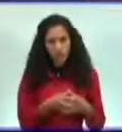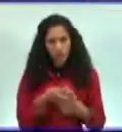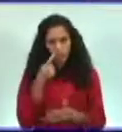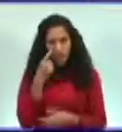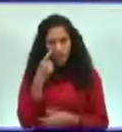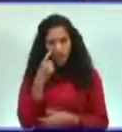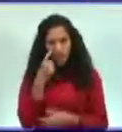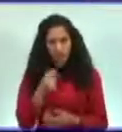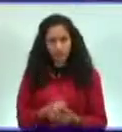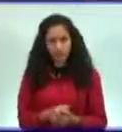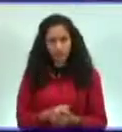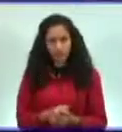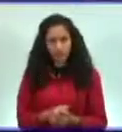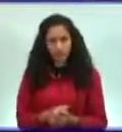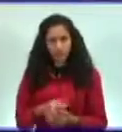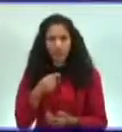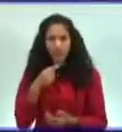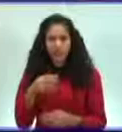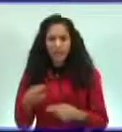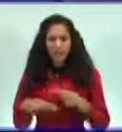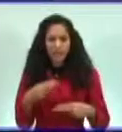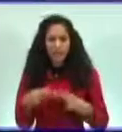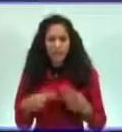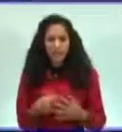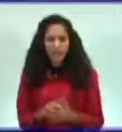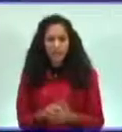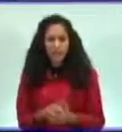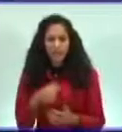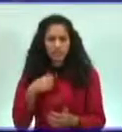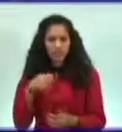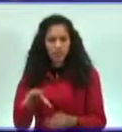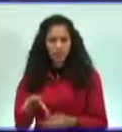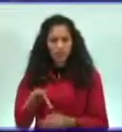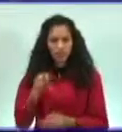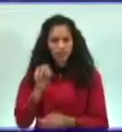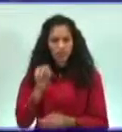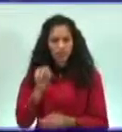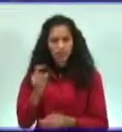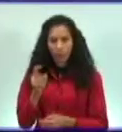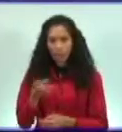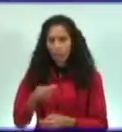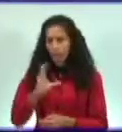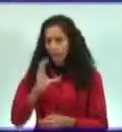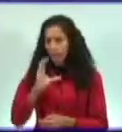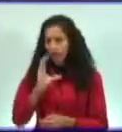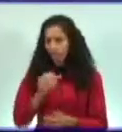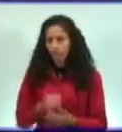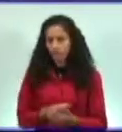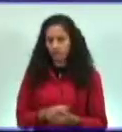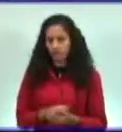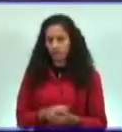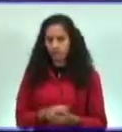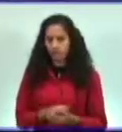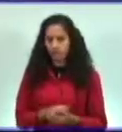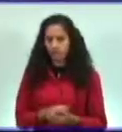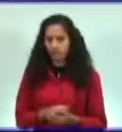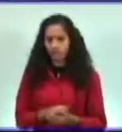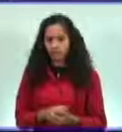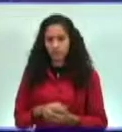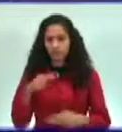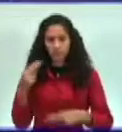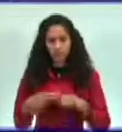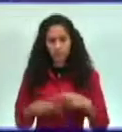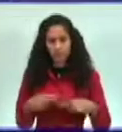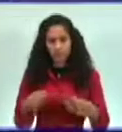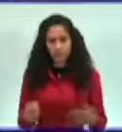Veamos, ¿qué ocurre si yo quito un vaso? ¿Qué ha